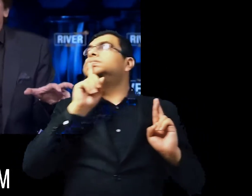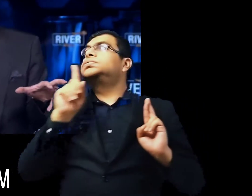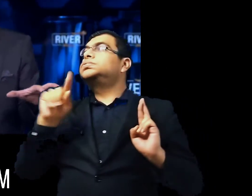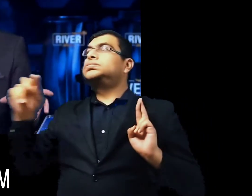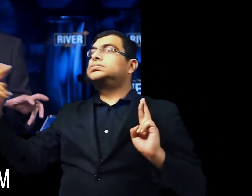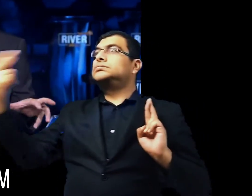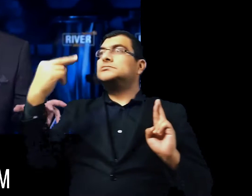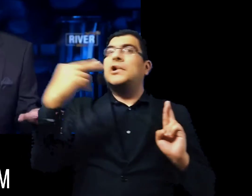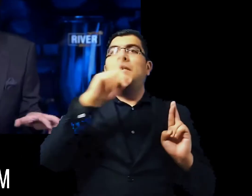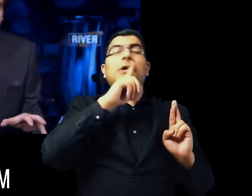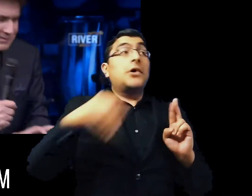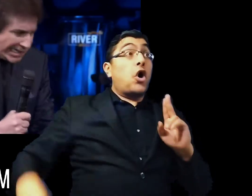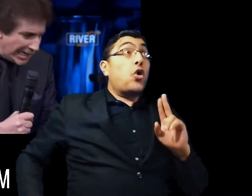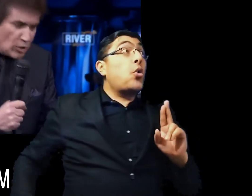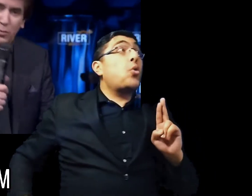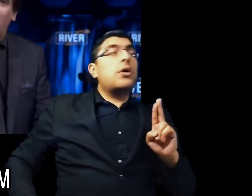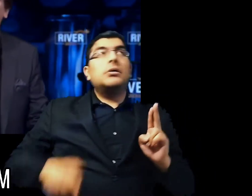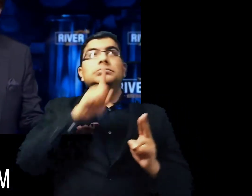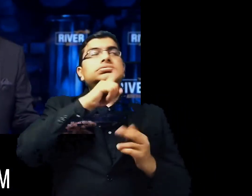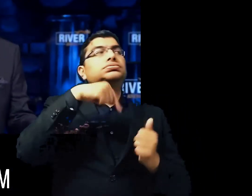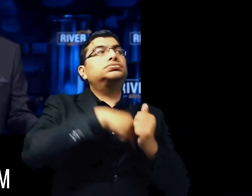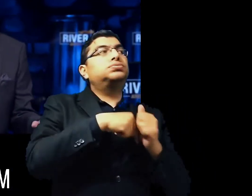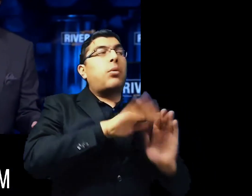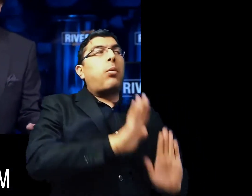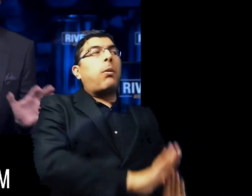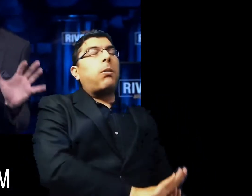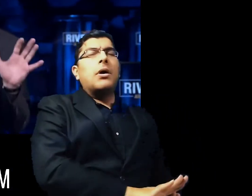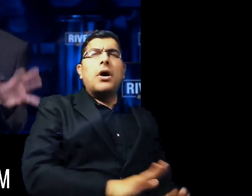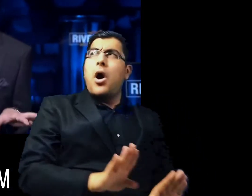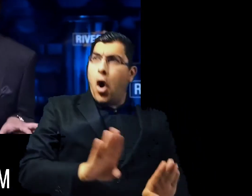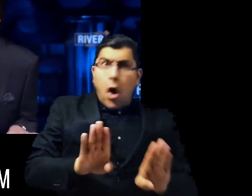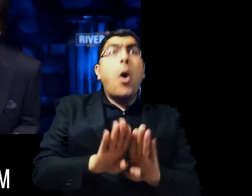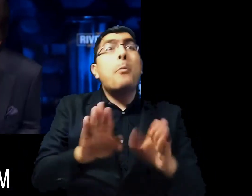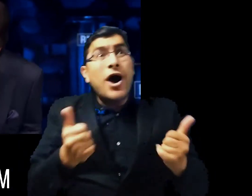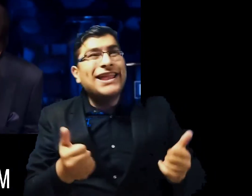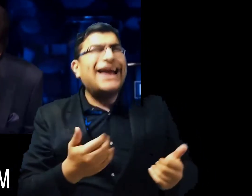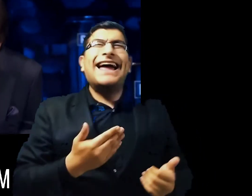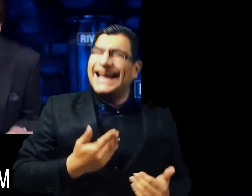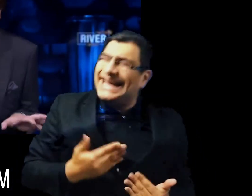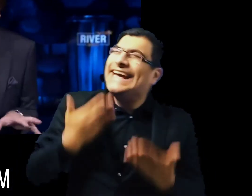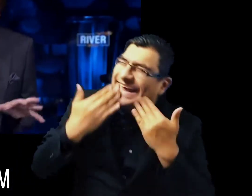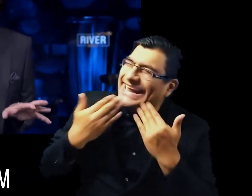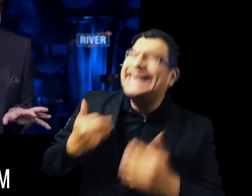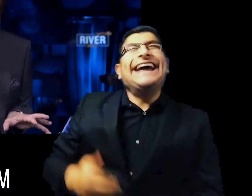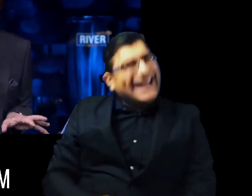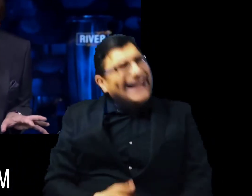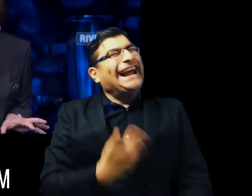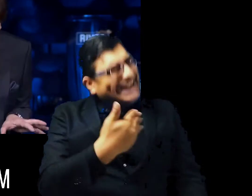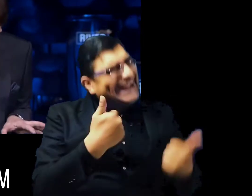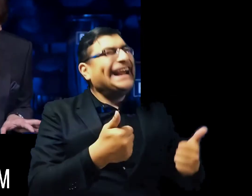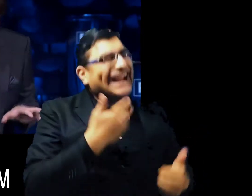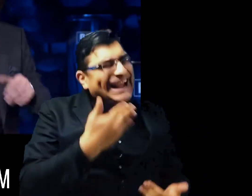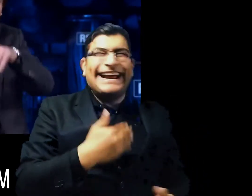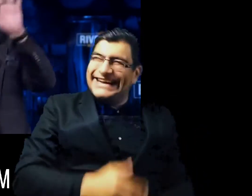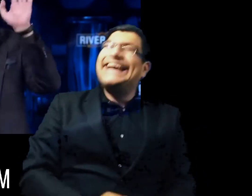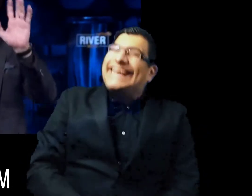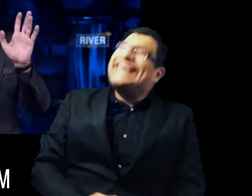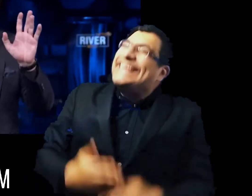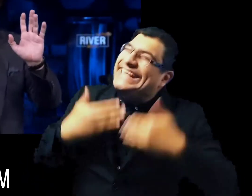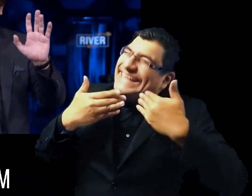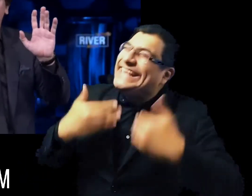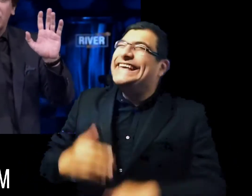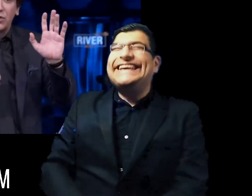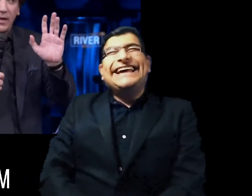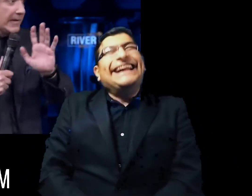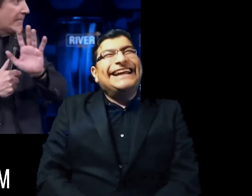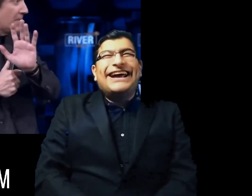monstruo de la laguna de la culpa se mantenga en lo profundo. ¿Cómo estás? ¿Bien? ¿Cómo estás? Hay gente que se